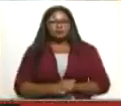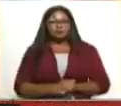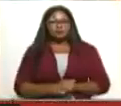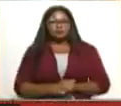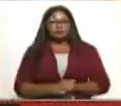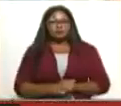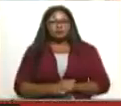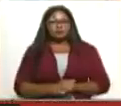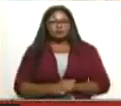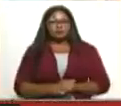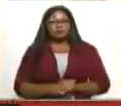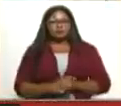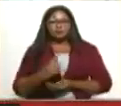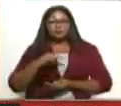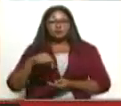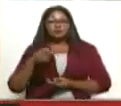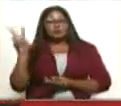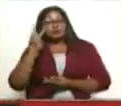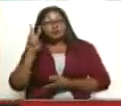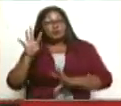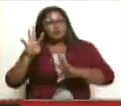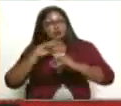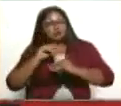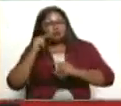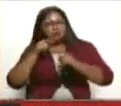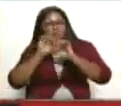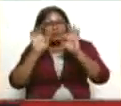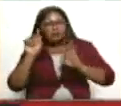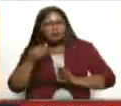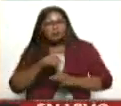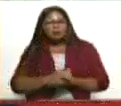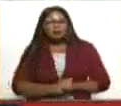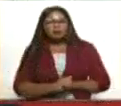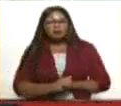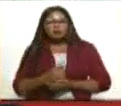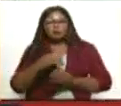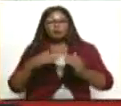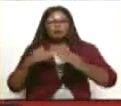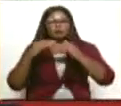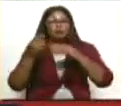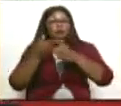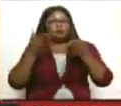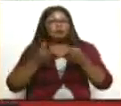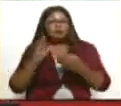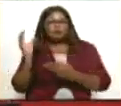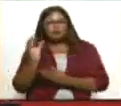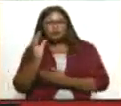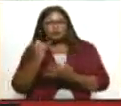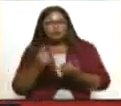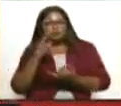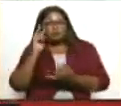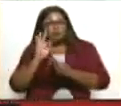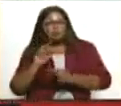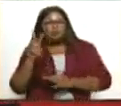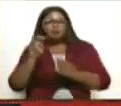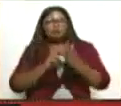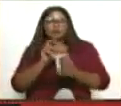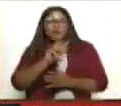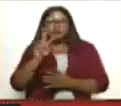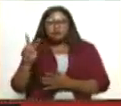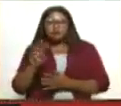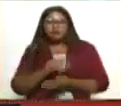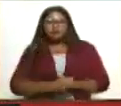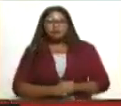que Venezuela aceptó ser garante por invitación del gobierno colombiano en septiembre de 2022, como ya lo